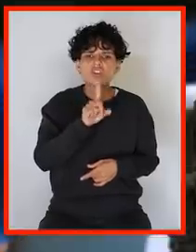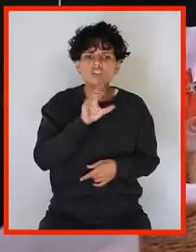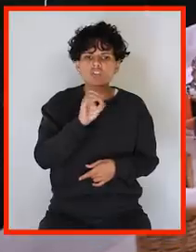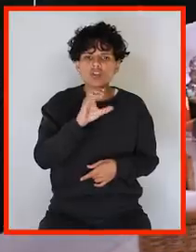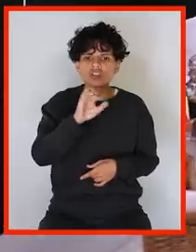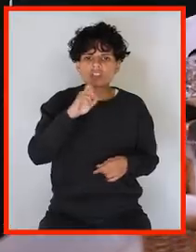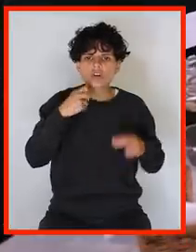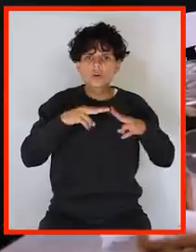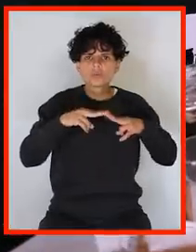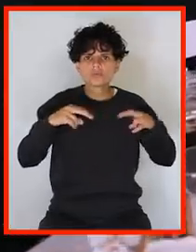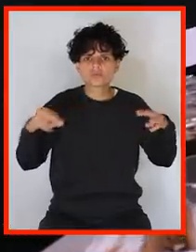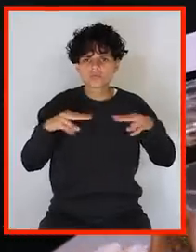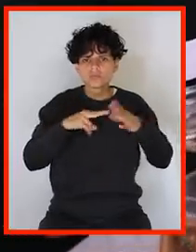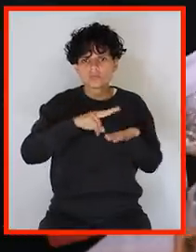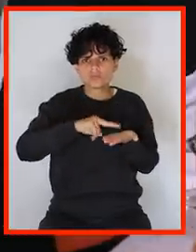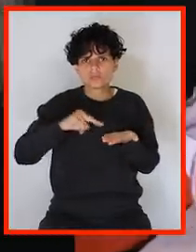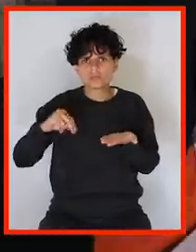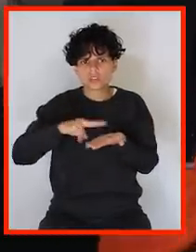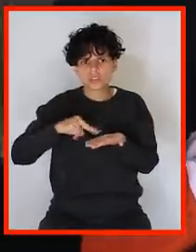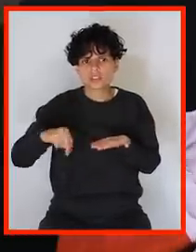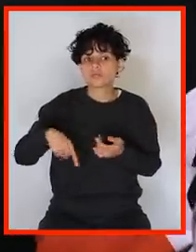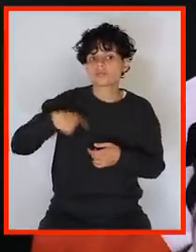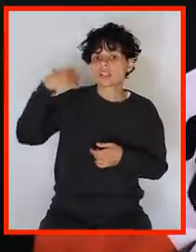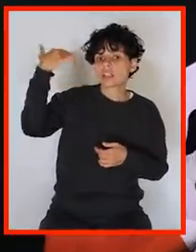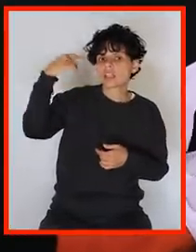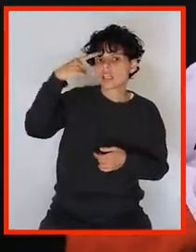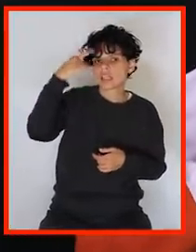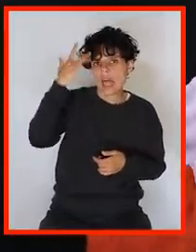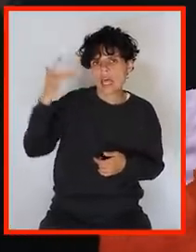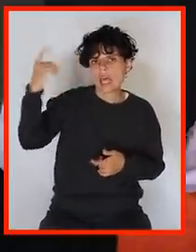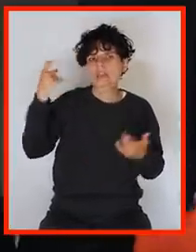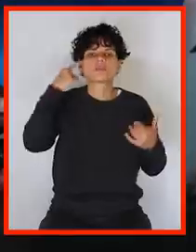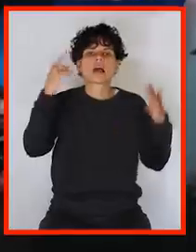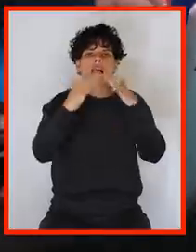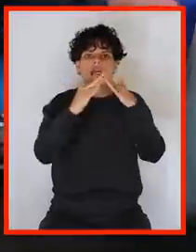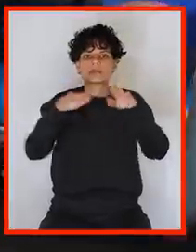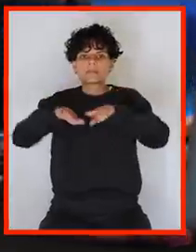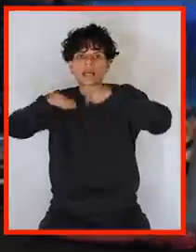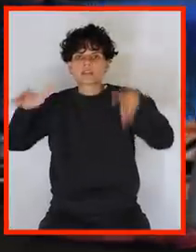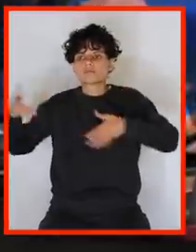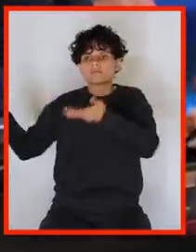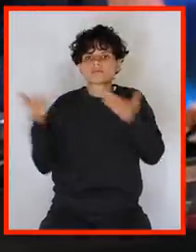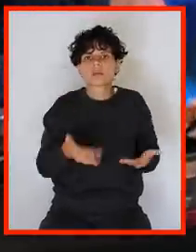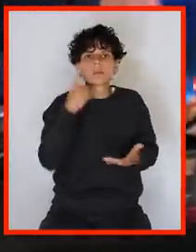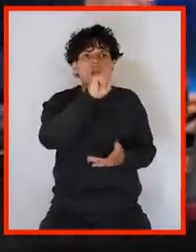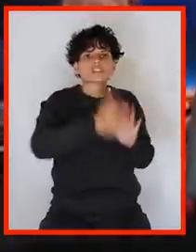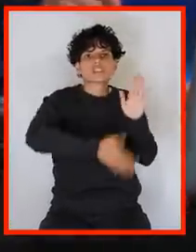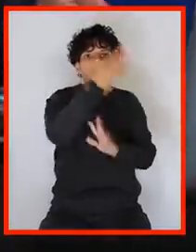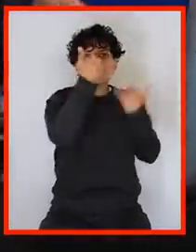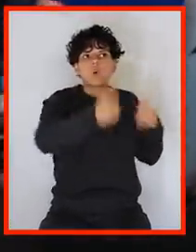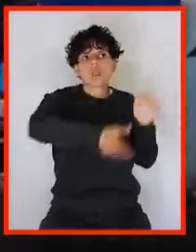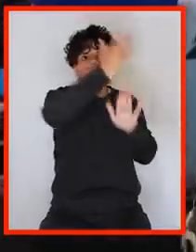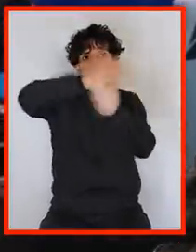no? Inteligente de tu señora, porque te quiere tener en la casa, que se la calle a jugar a otro lado, te regaló la mesita. Qué preocupada que ella,